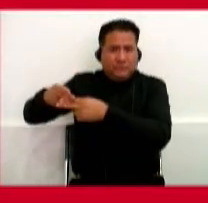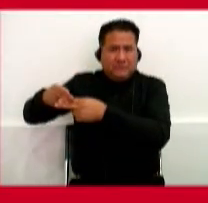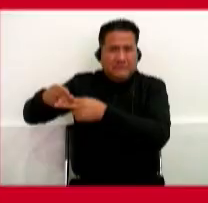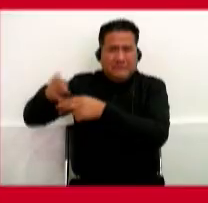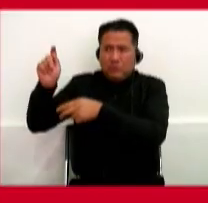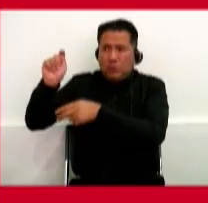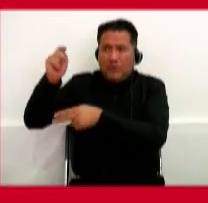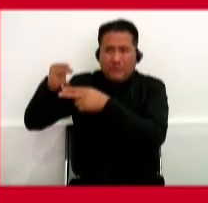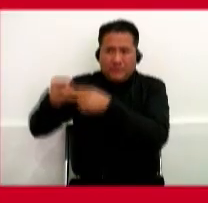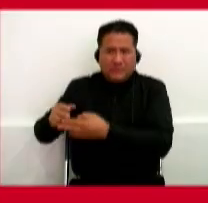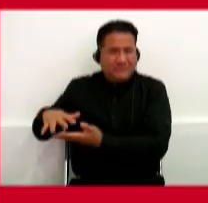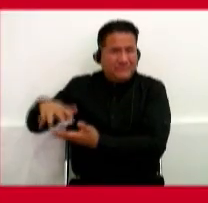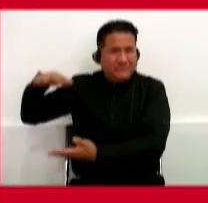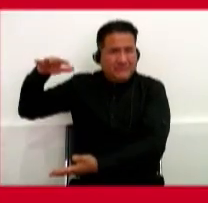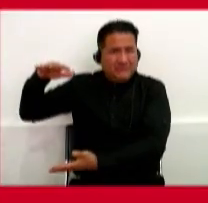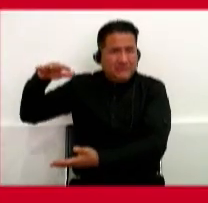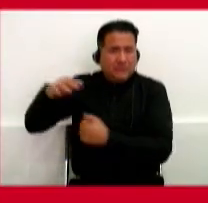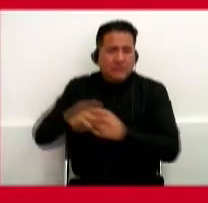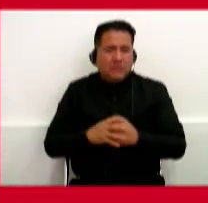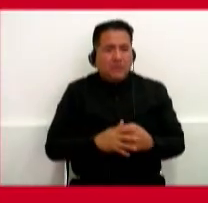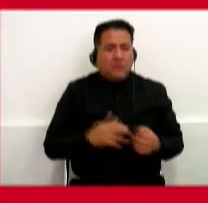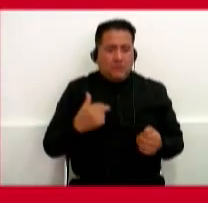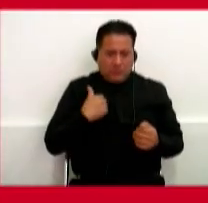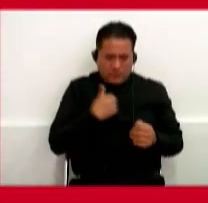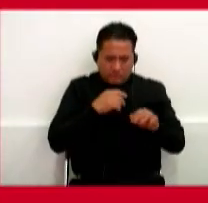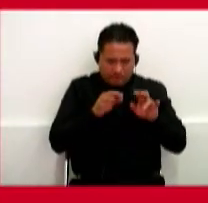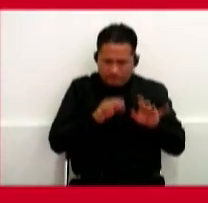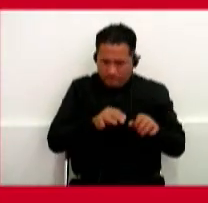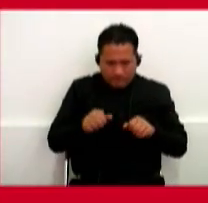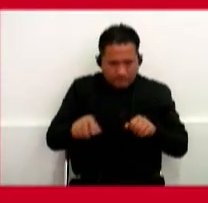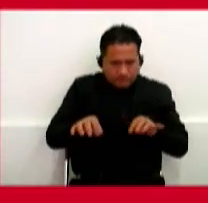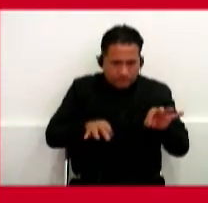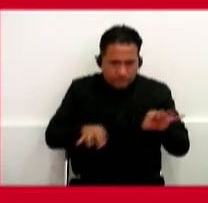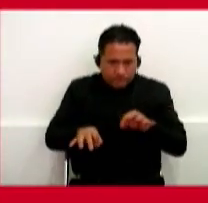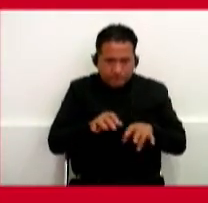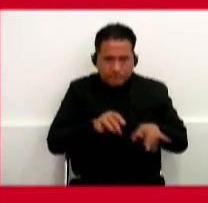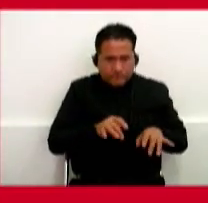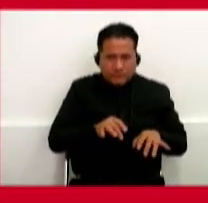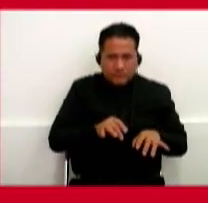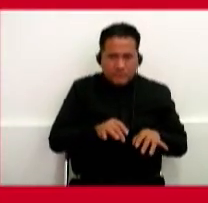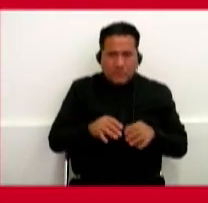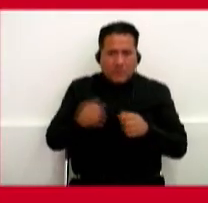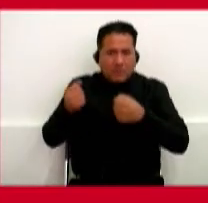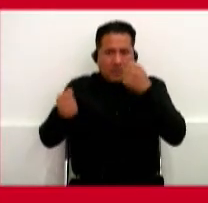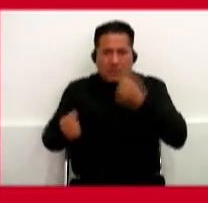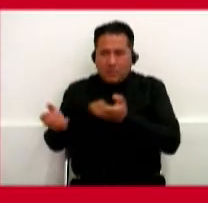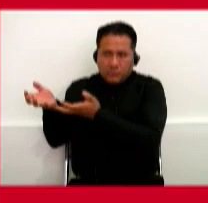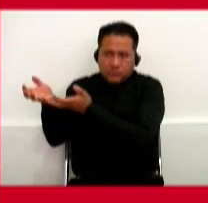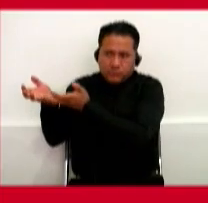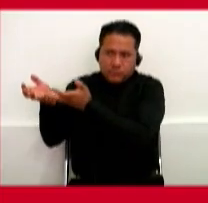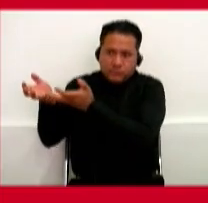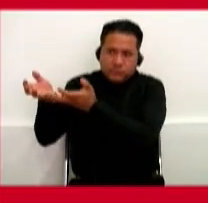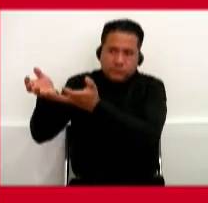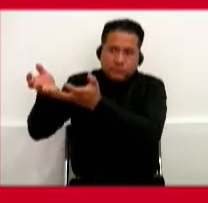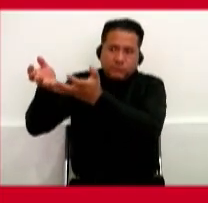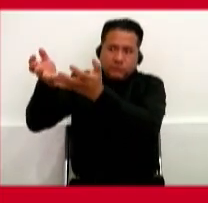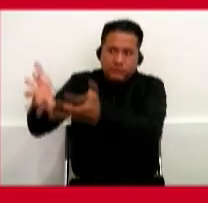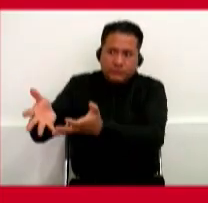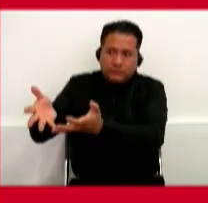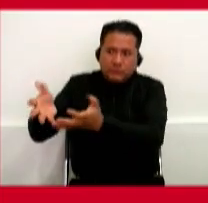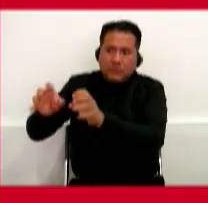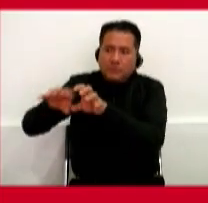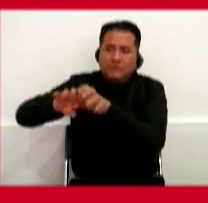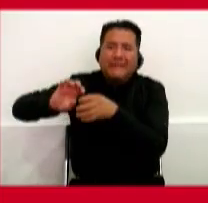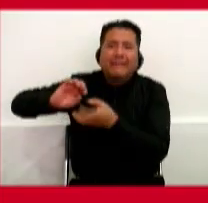hacemos que nuestros camiones descarguen donde se encuentren o buscamos una zona donde podamos descargar y así no dañar los